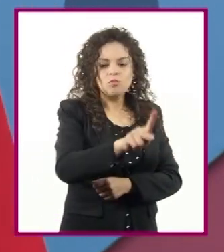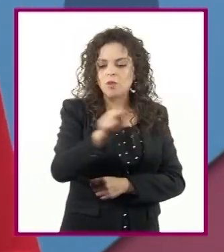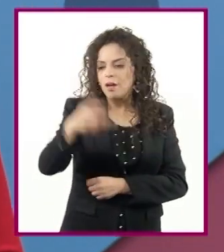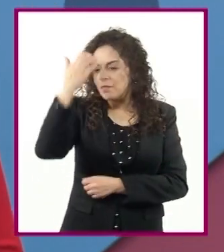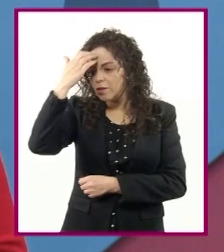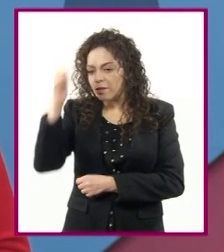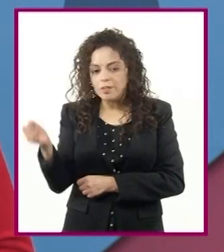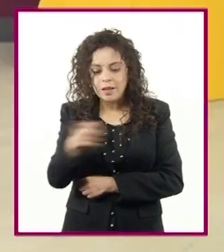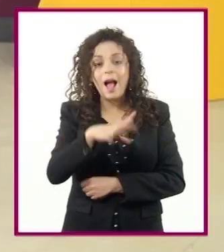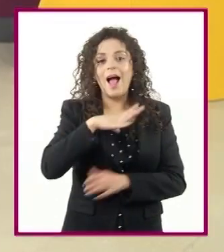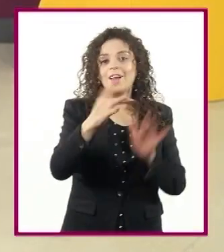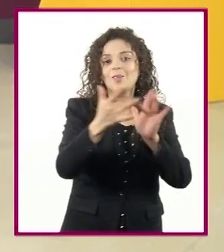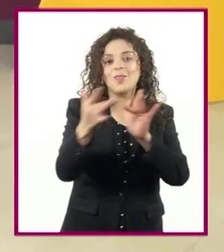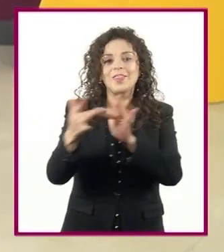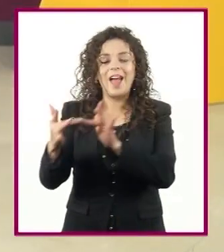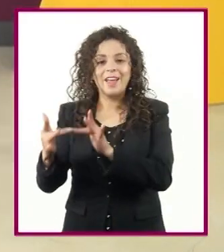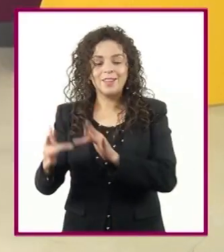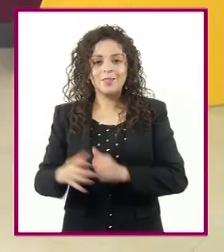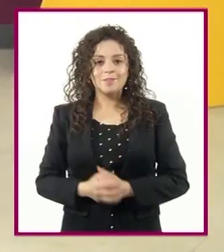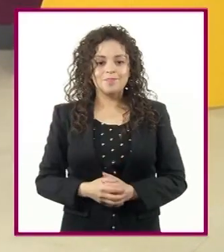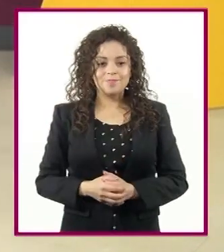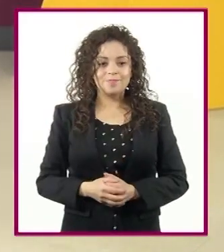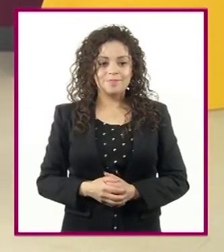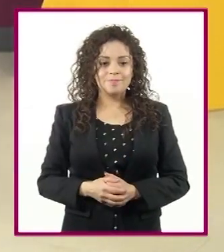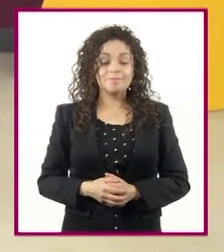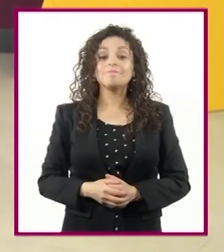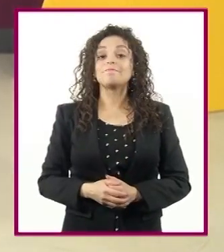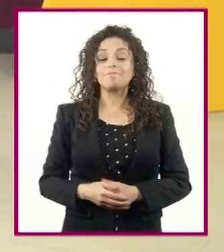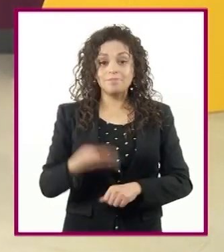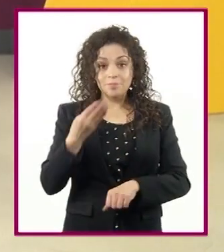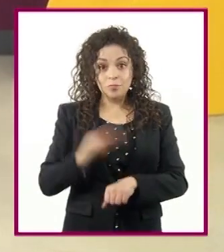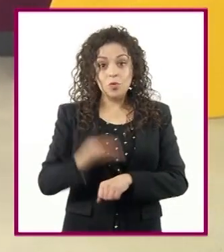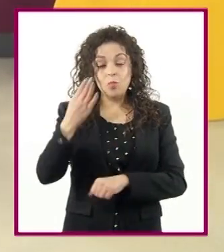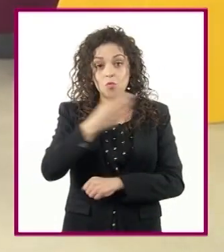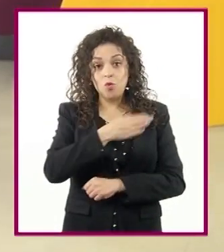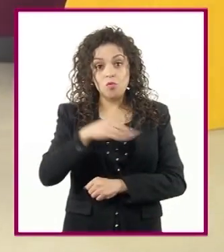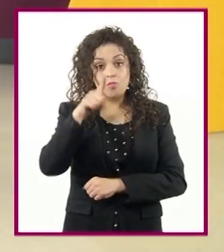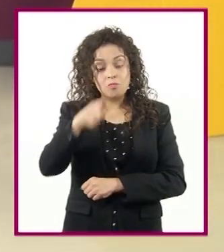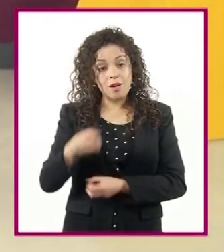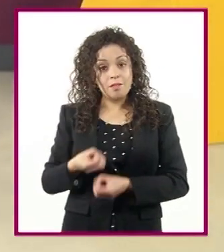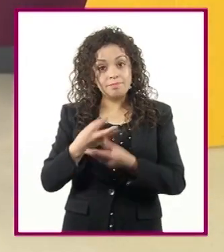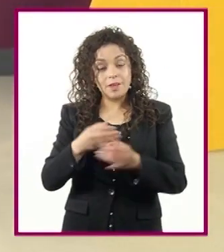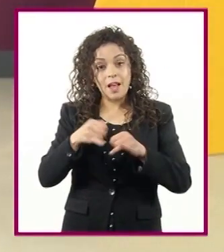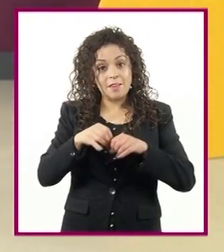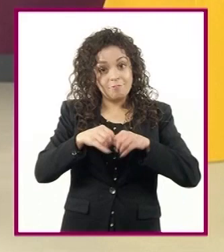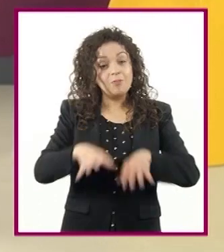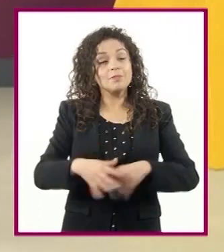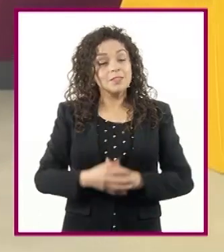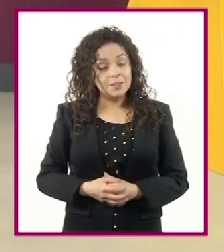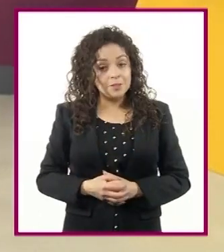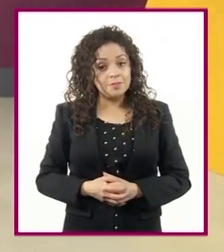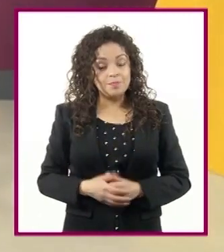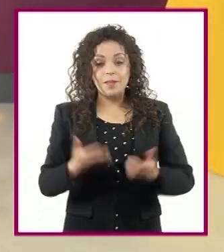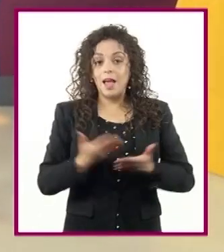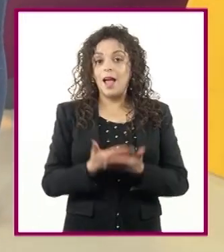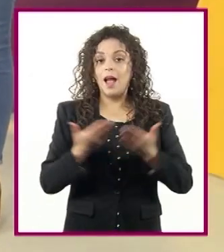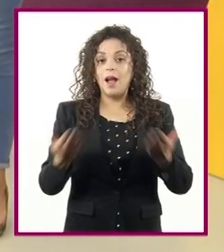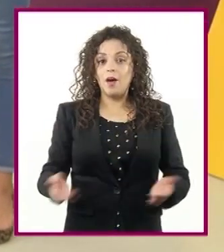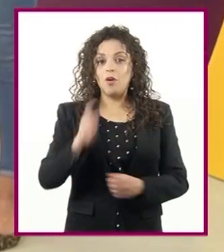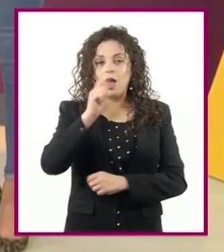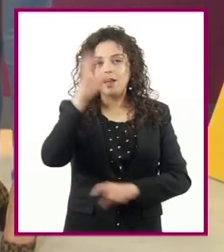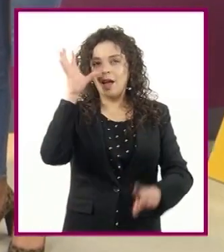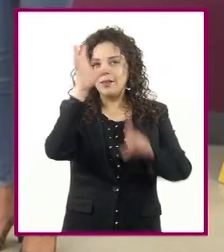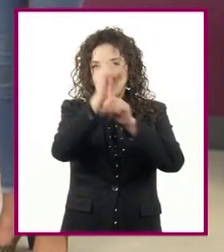tiene contacto. Me parece una muy buena aportación, Nadia. Ahora, plantearemos un